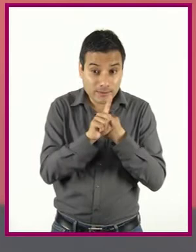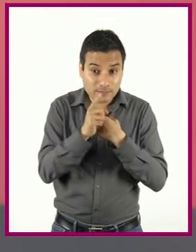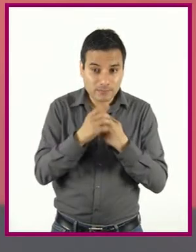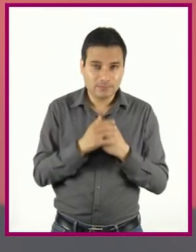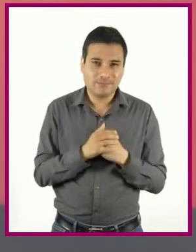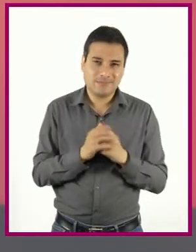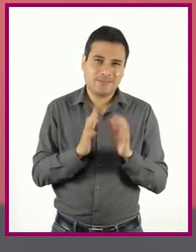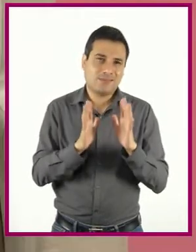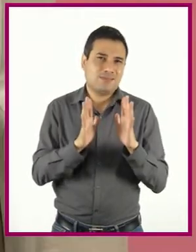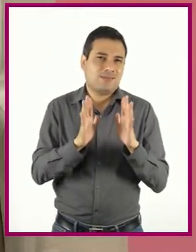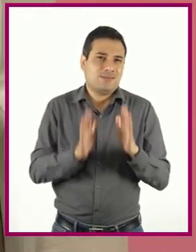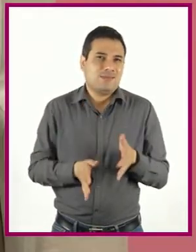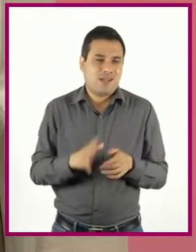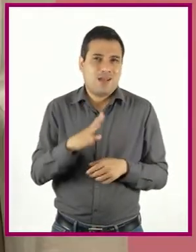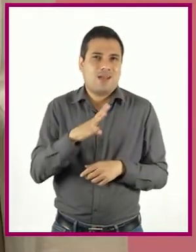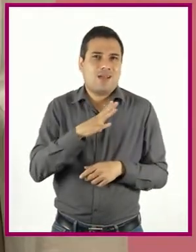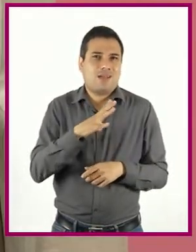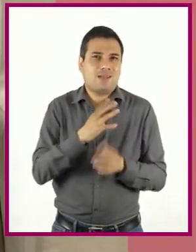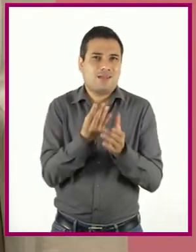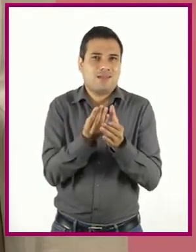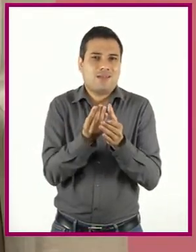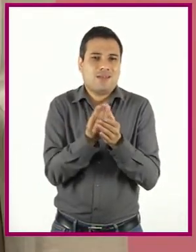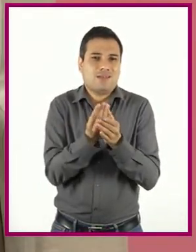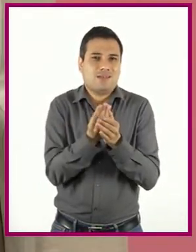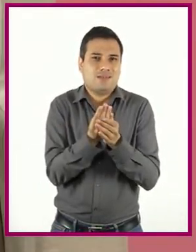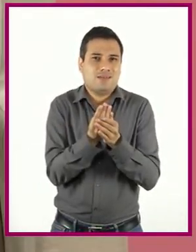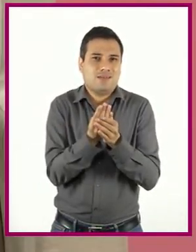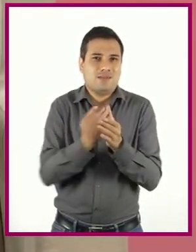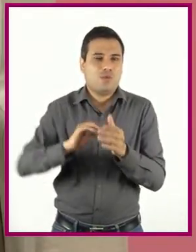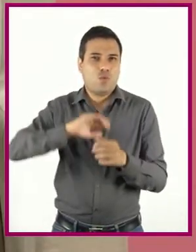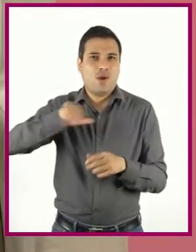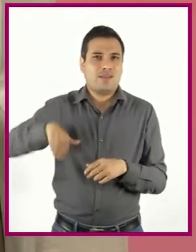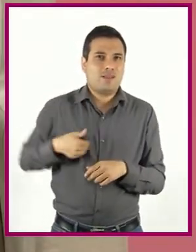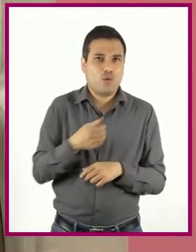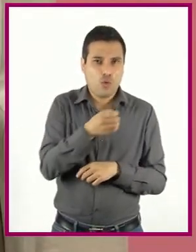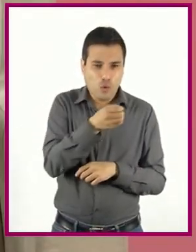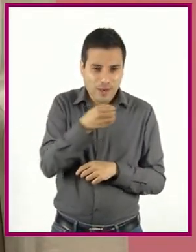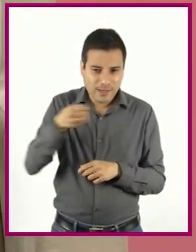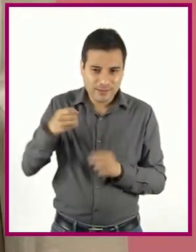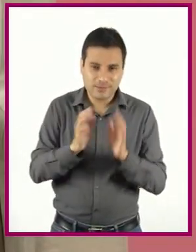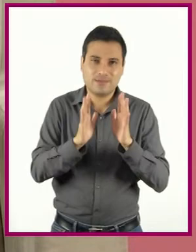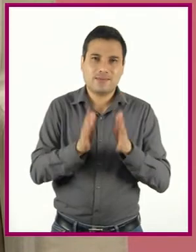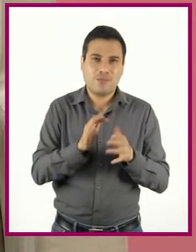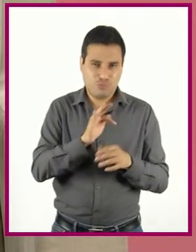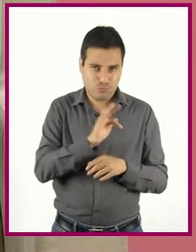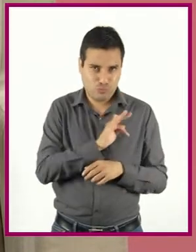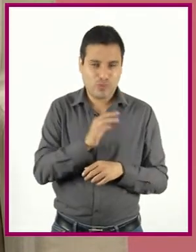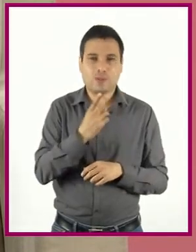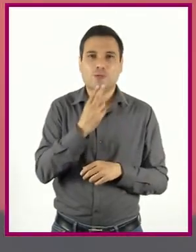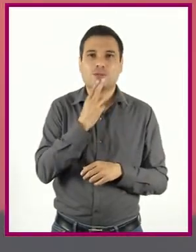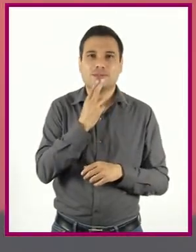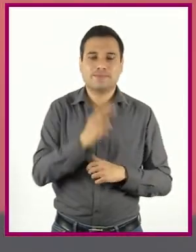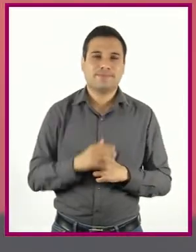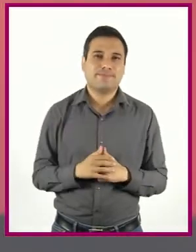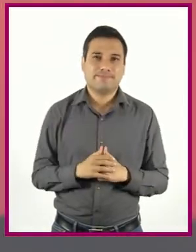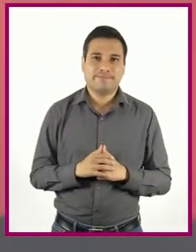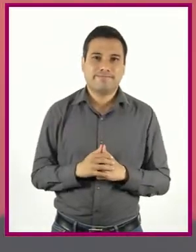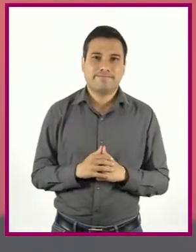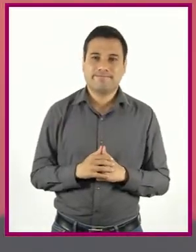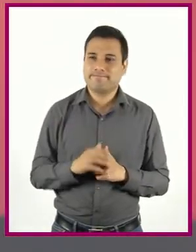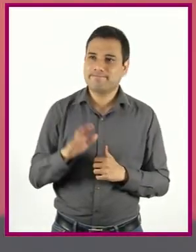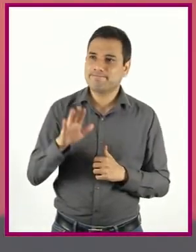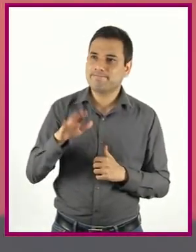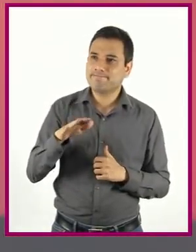esos contenidos ya los tenemos grabados, organizados y pueden aprovecharse en cualquier momento.